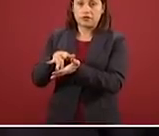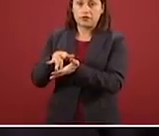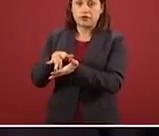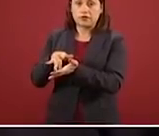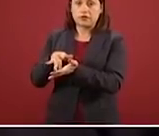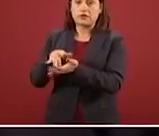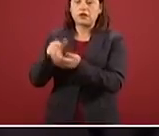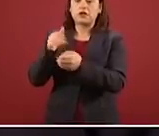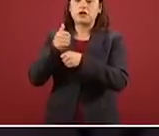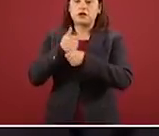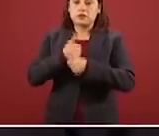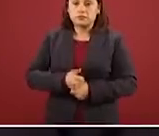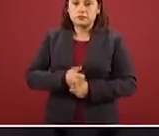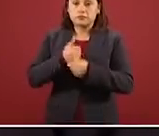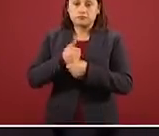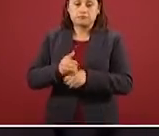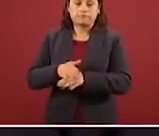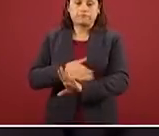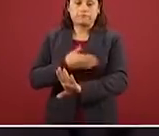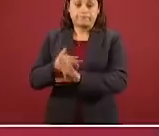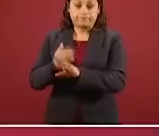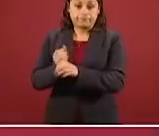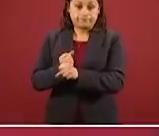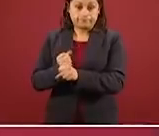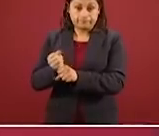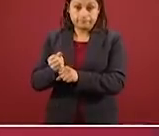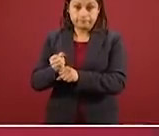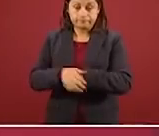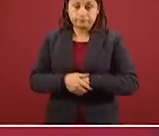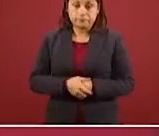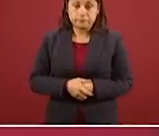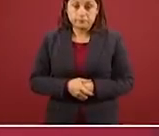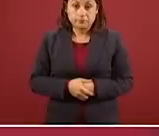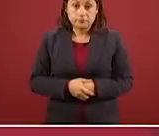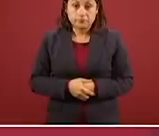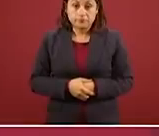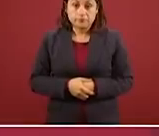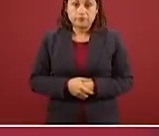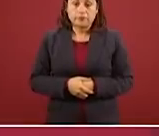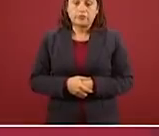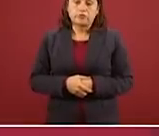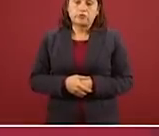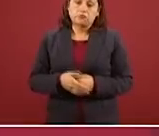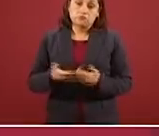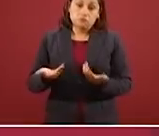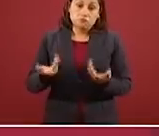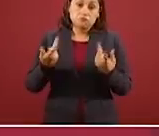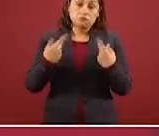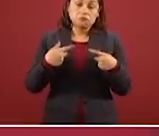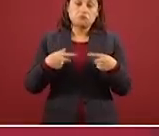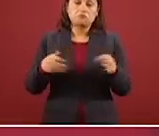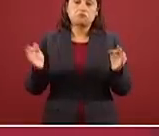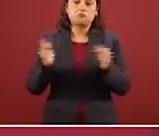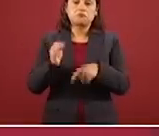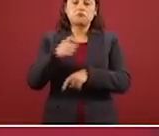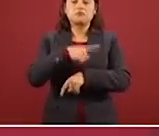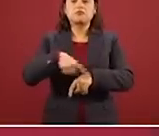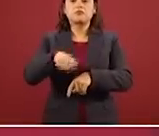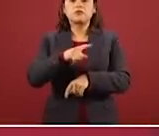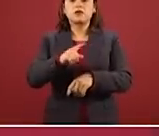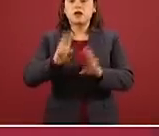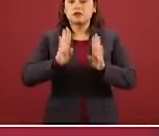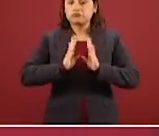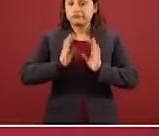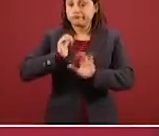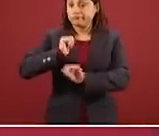víctimas de violencia, a los soldados oficiales, y